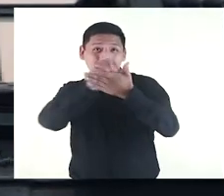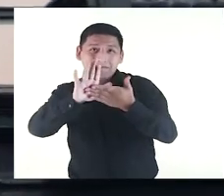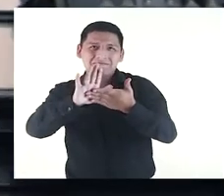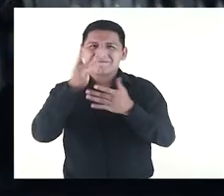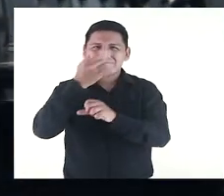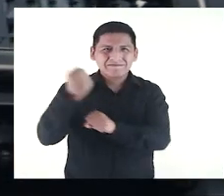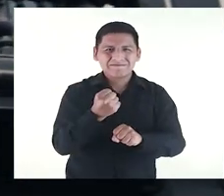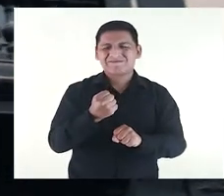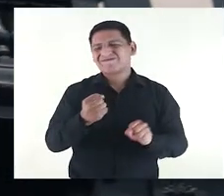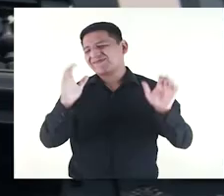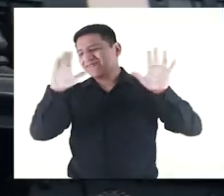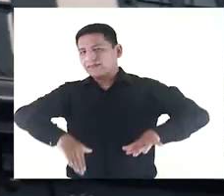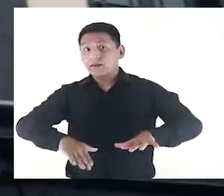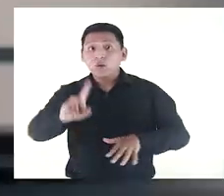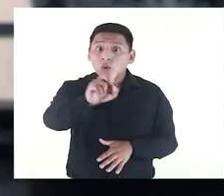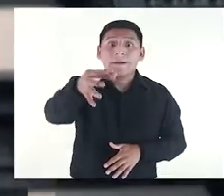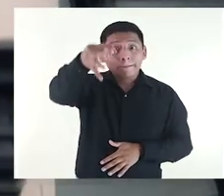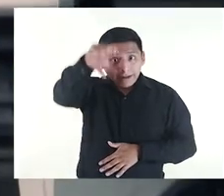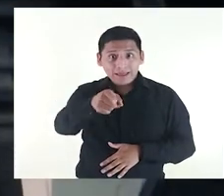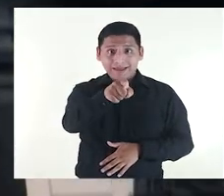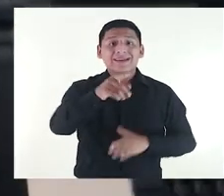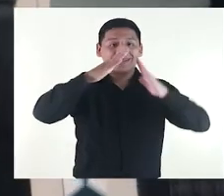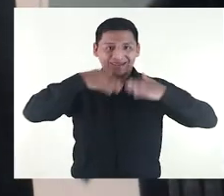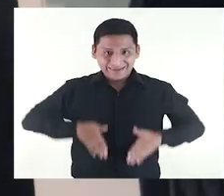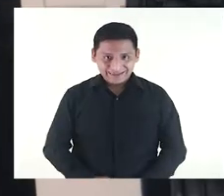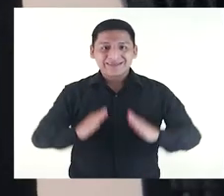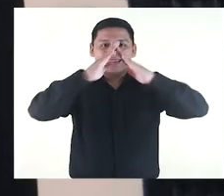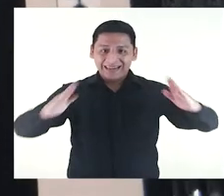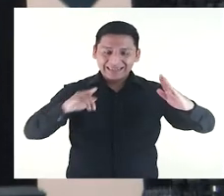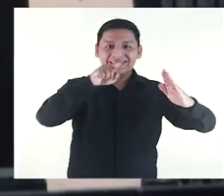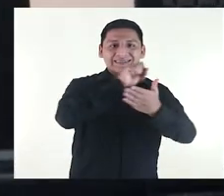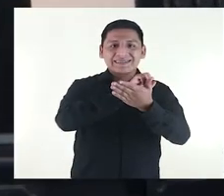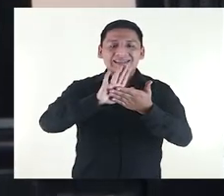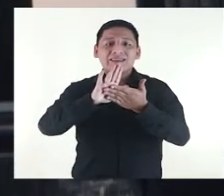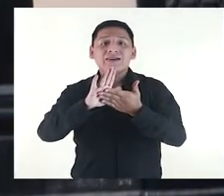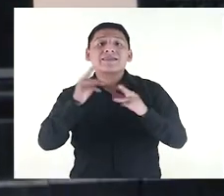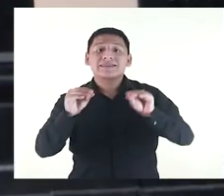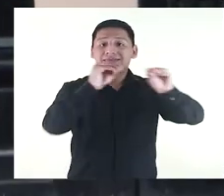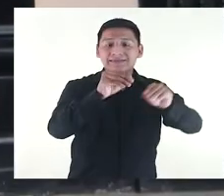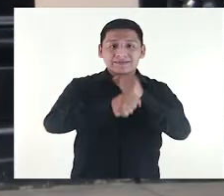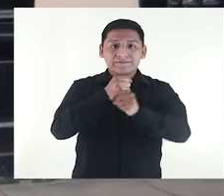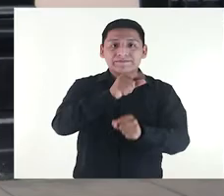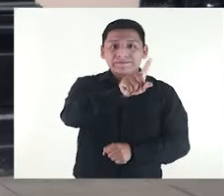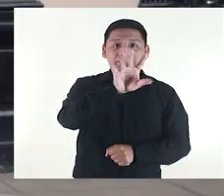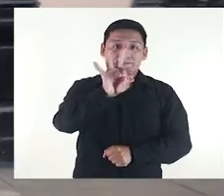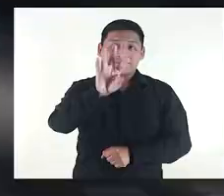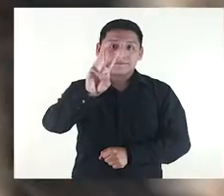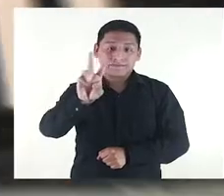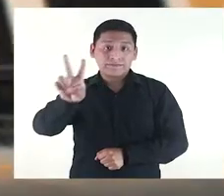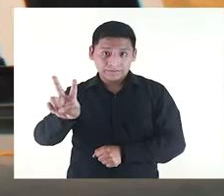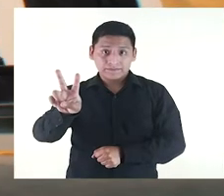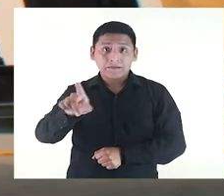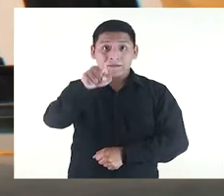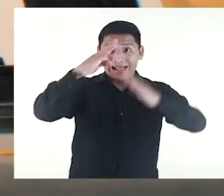que aquí haya nacido San Martín de Porres. Pero es cierto, aquí nació el santo canonizado en 1962.